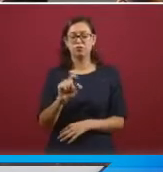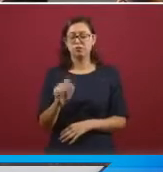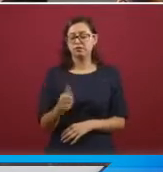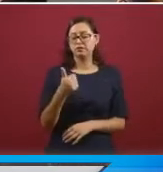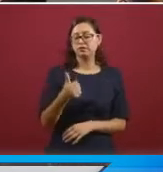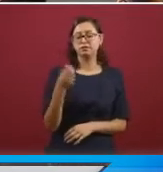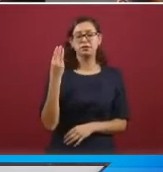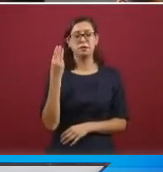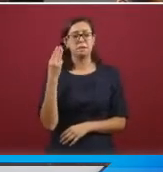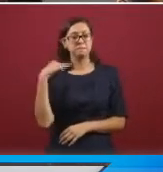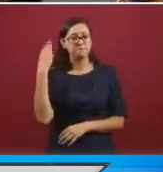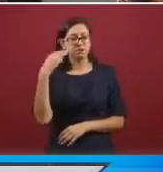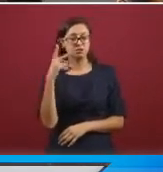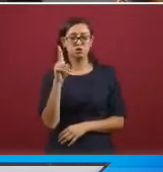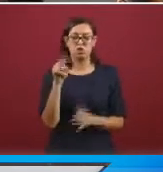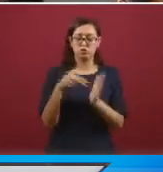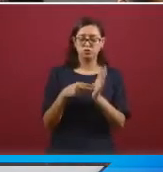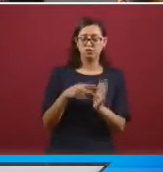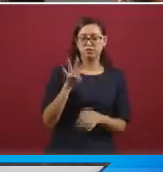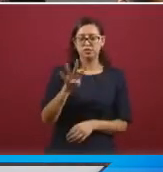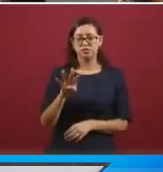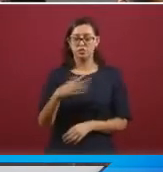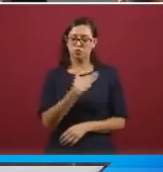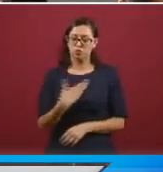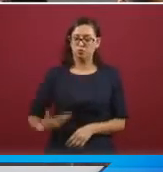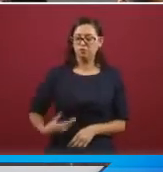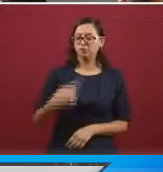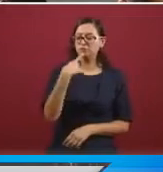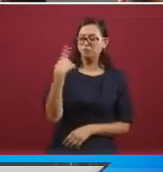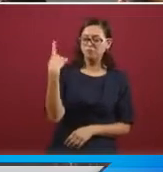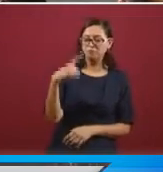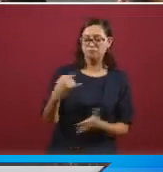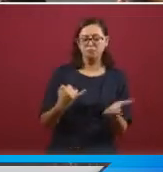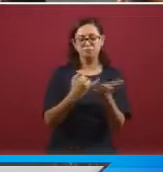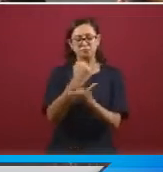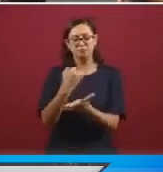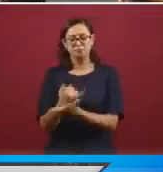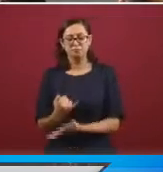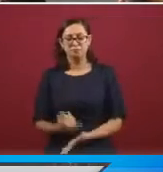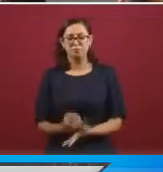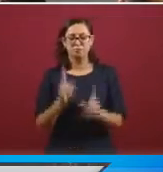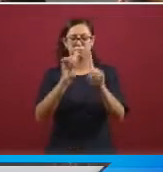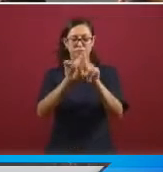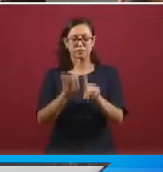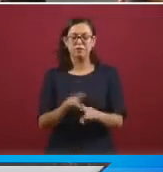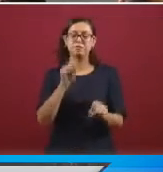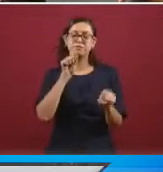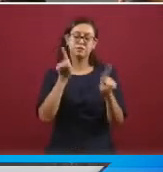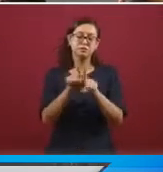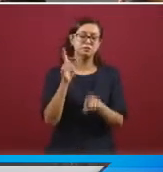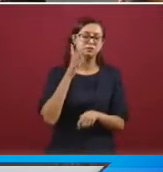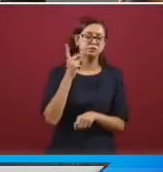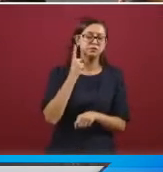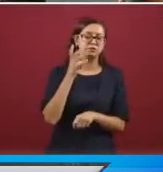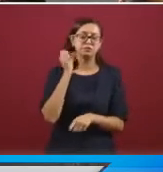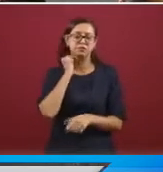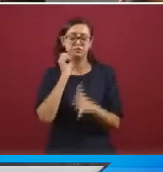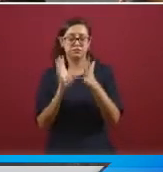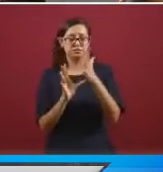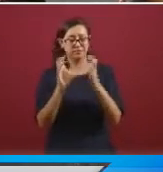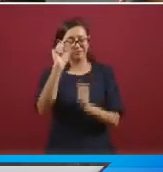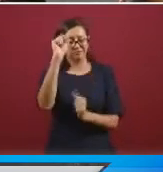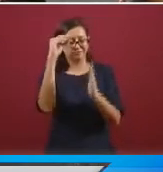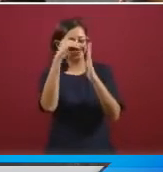de la Sedena, Semar, Policía Federal y elementos que se capacitarán para su conformación. Actualmente cuenta con más de 56,000